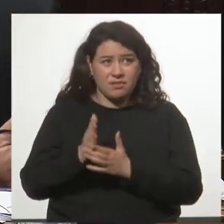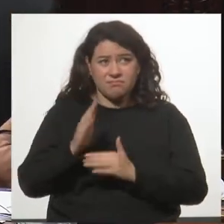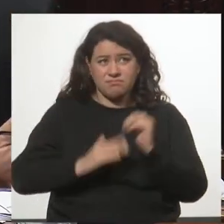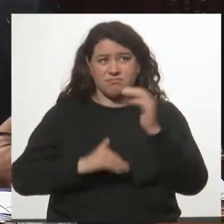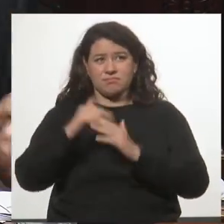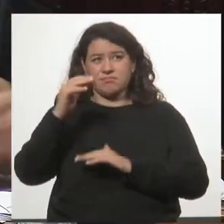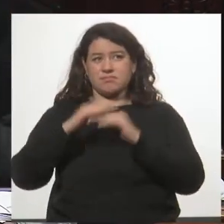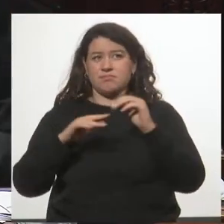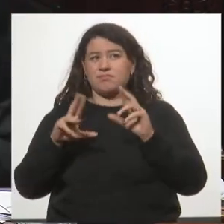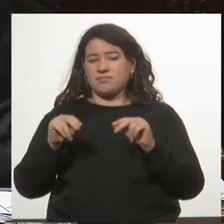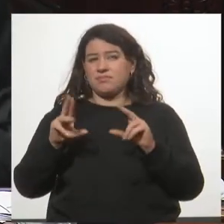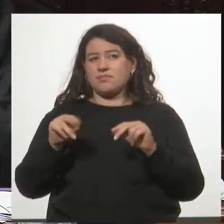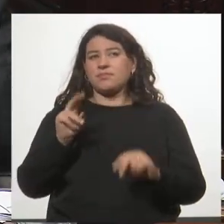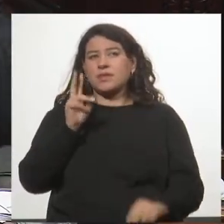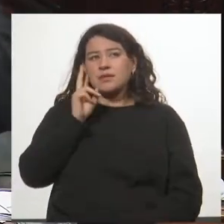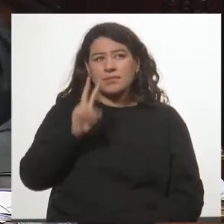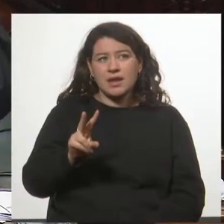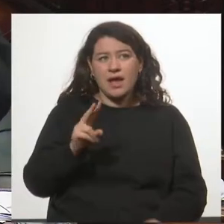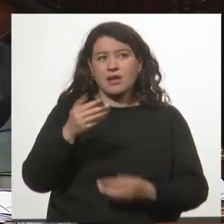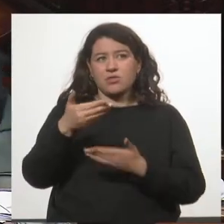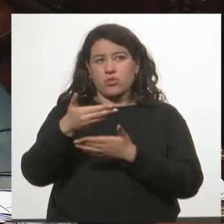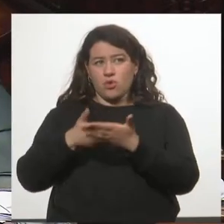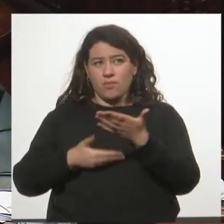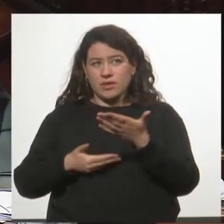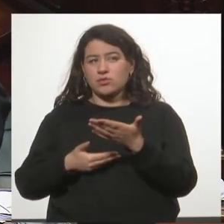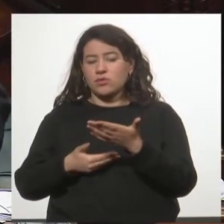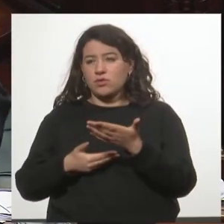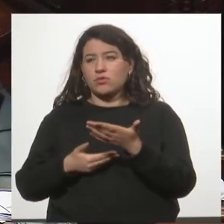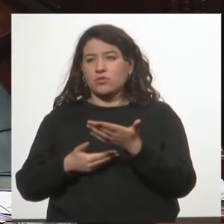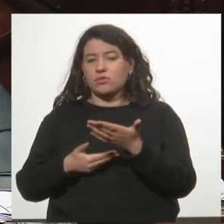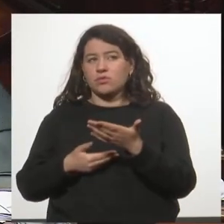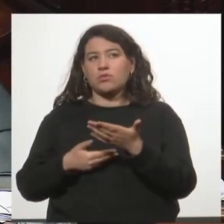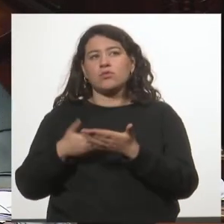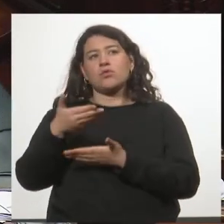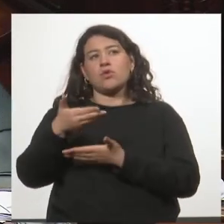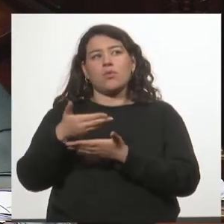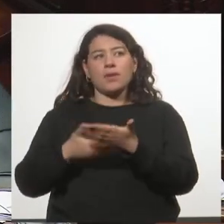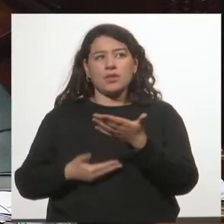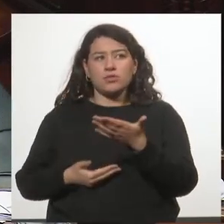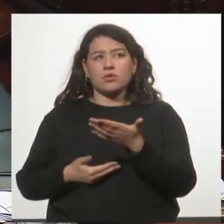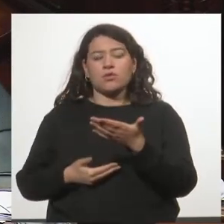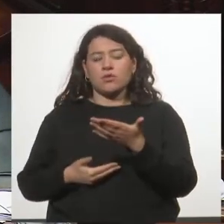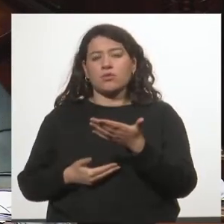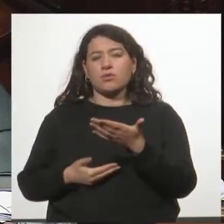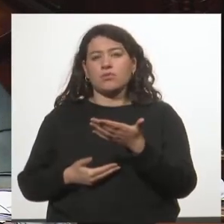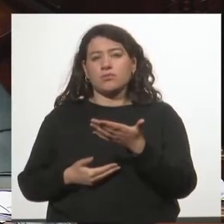y aquí aparece en este documento en este documento